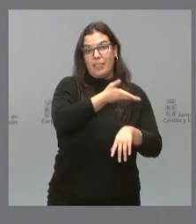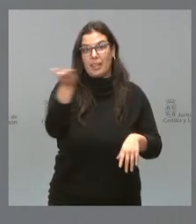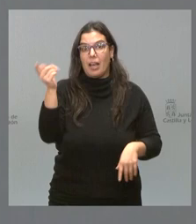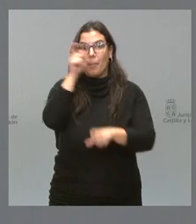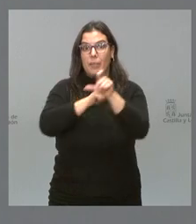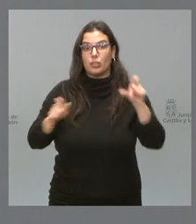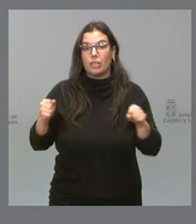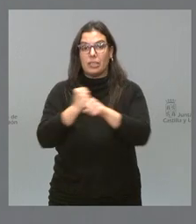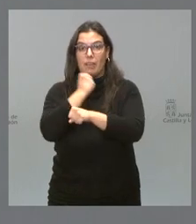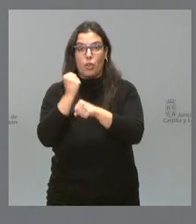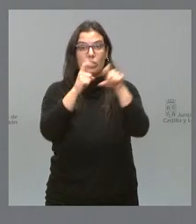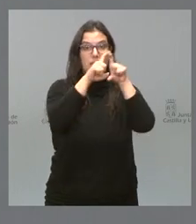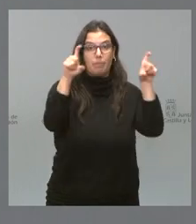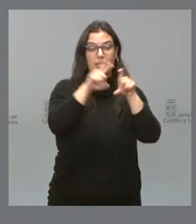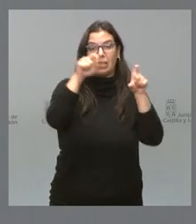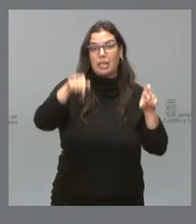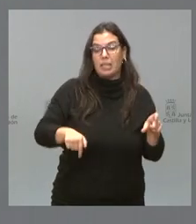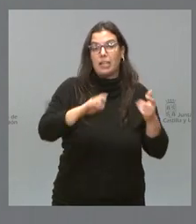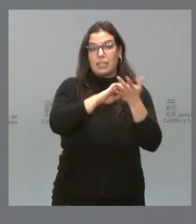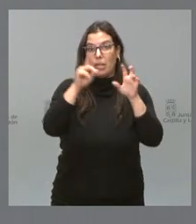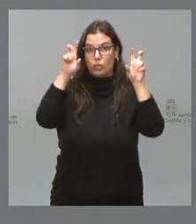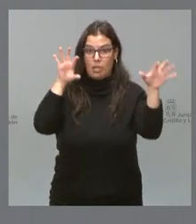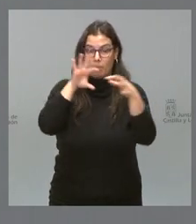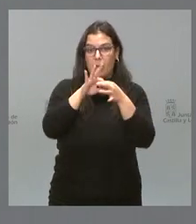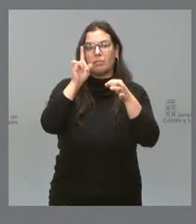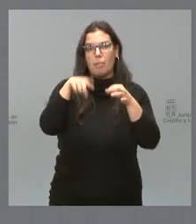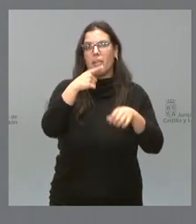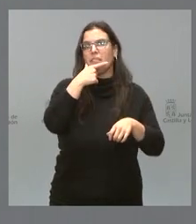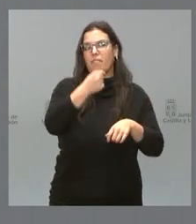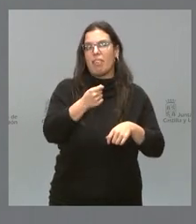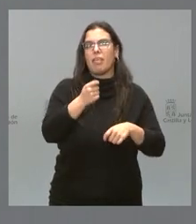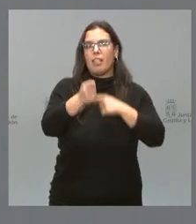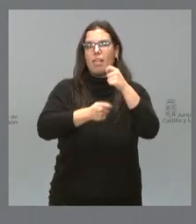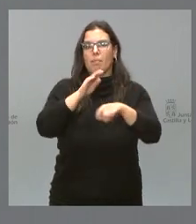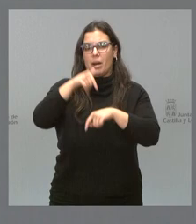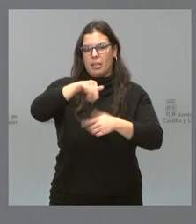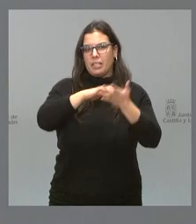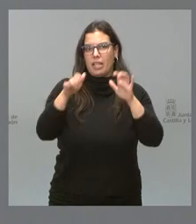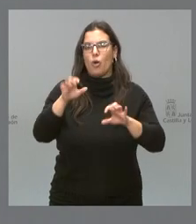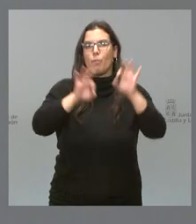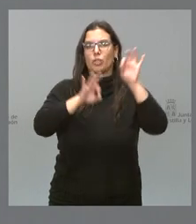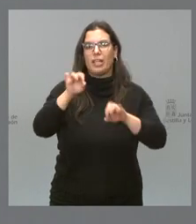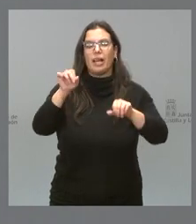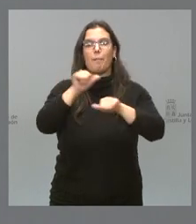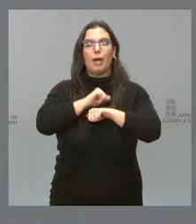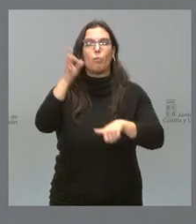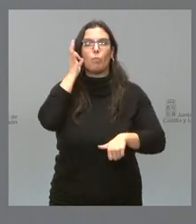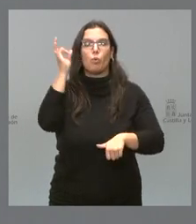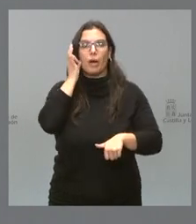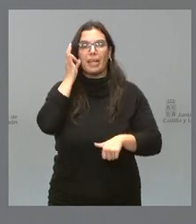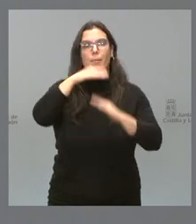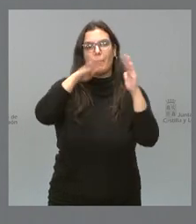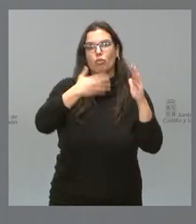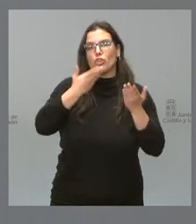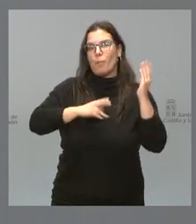y empresas en nuestra comunidad Autónoma este asunto ha permitido que hoy Castilla y león pues tenga una tasa de paro femenina menor que otros lugares